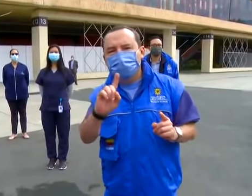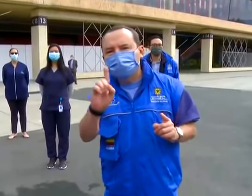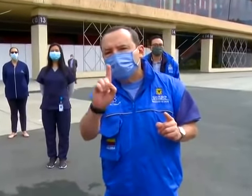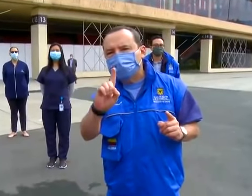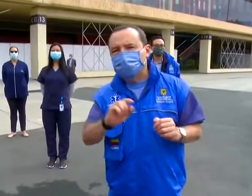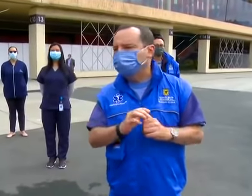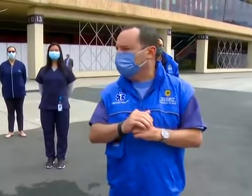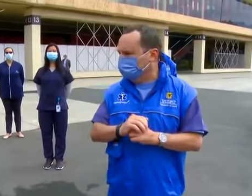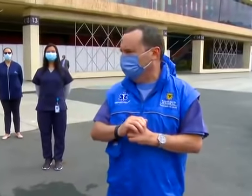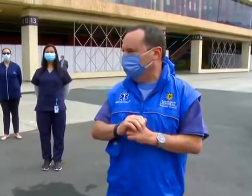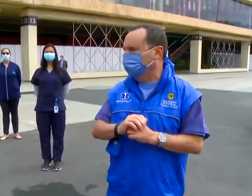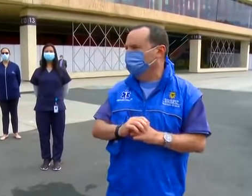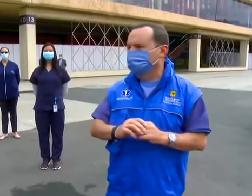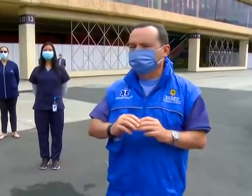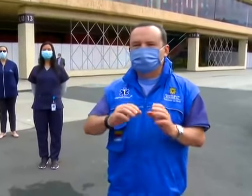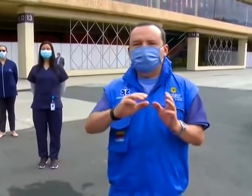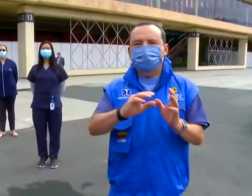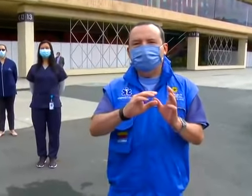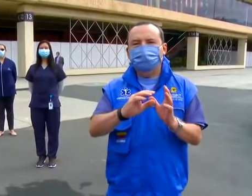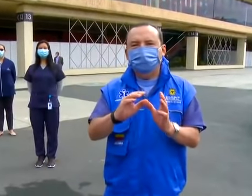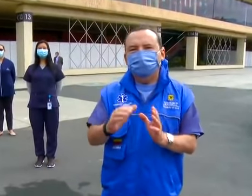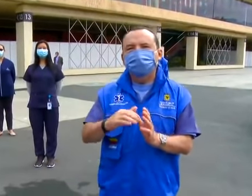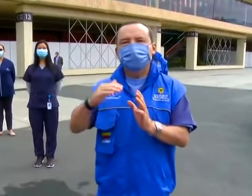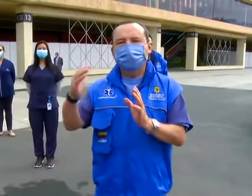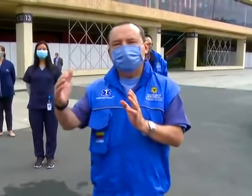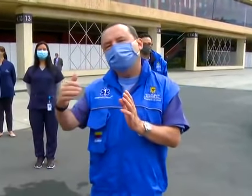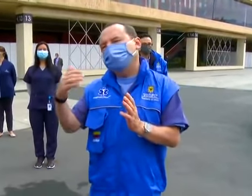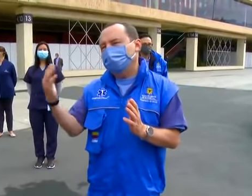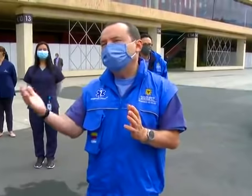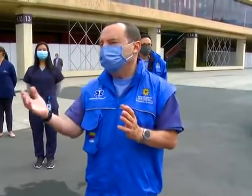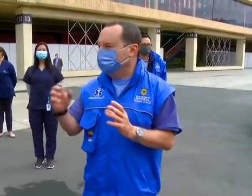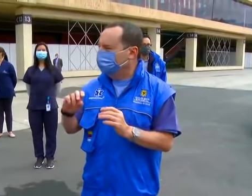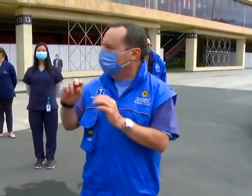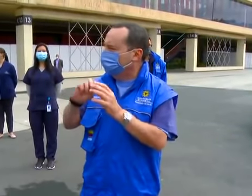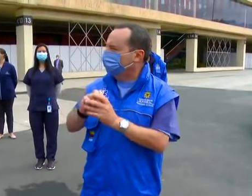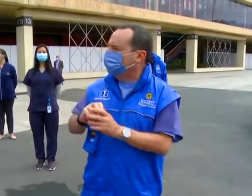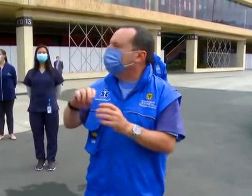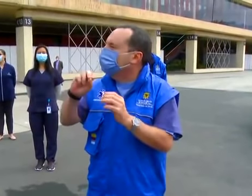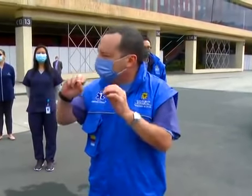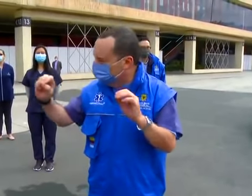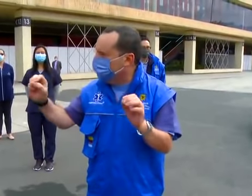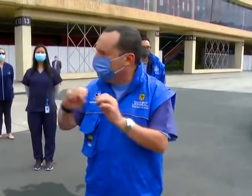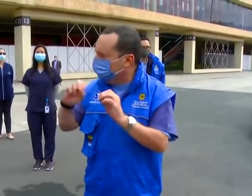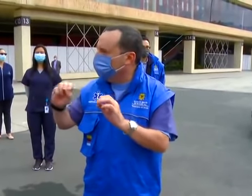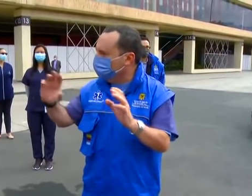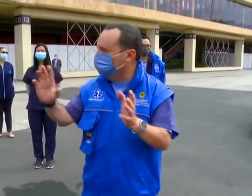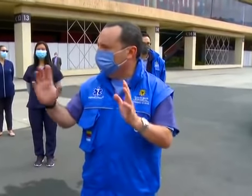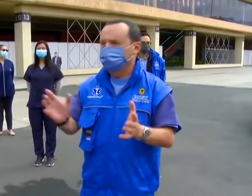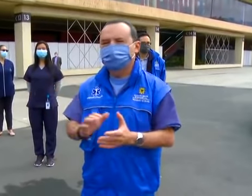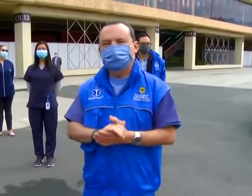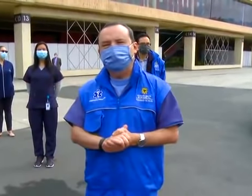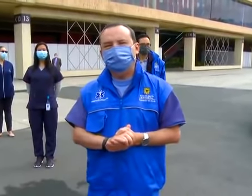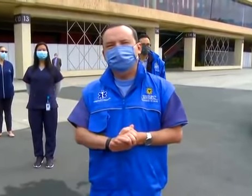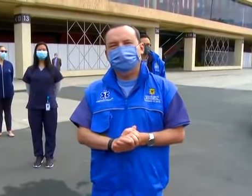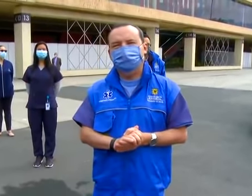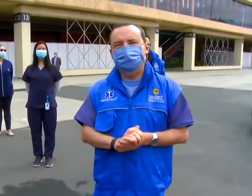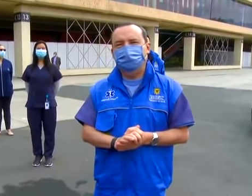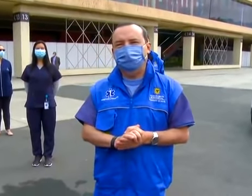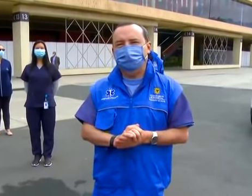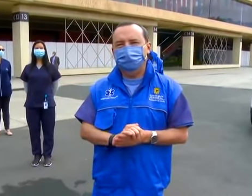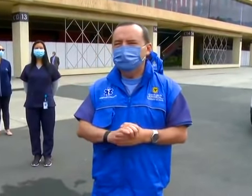no es una prueba diagnóstica, es una prueba que determina quién sufrió la enfermedad y tiene la cicatriz inmunológica, las defensas